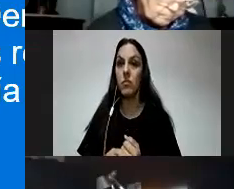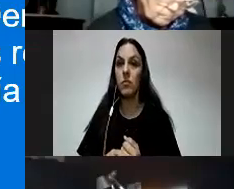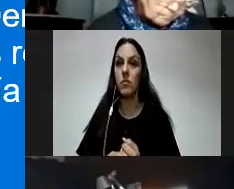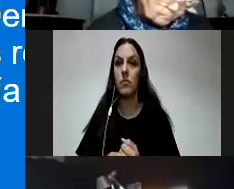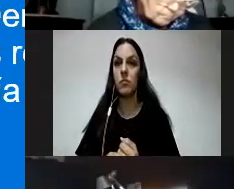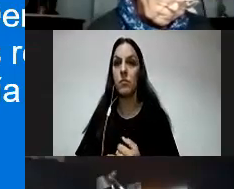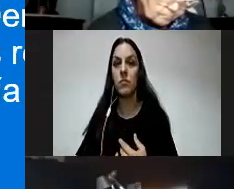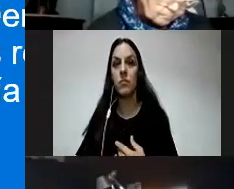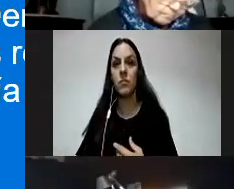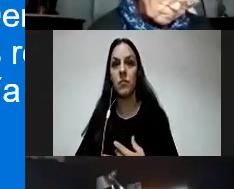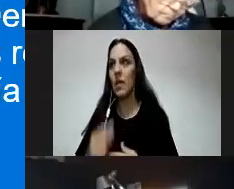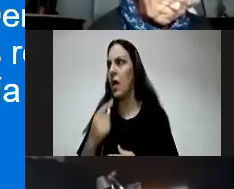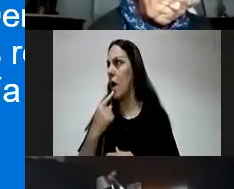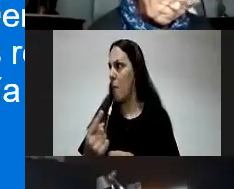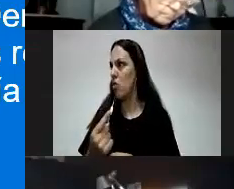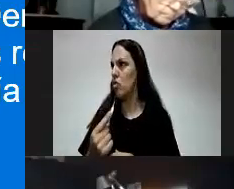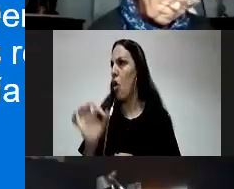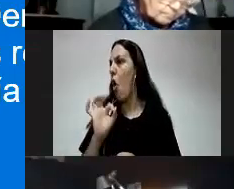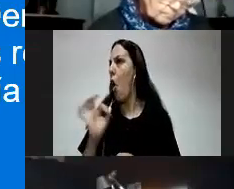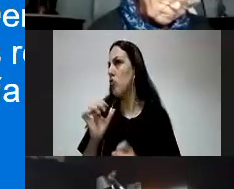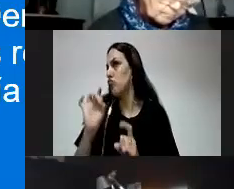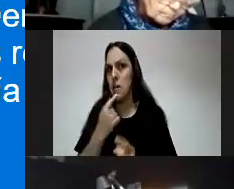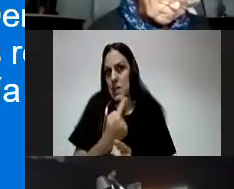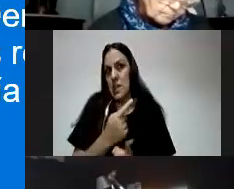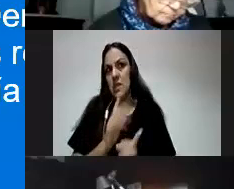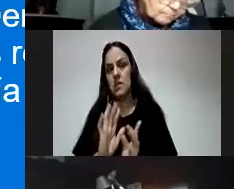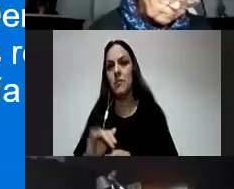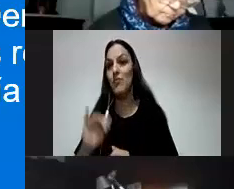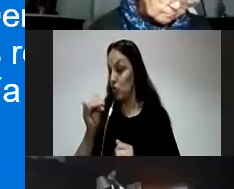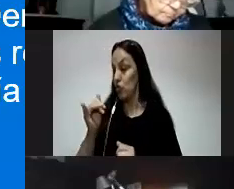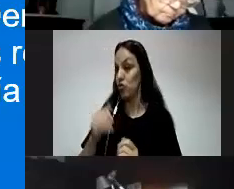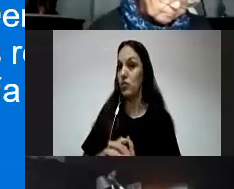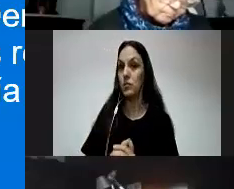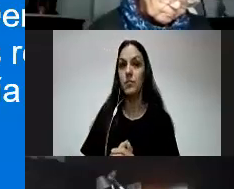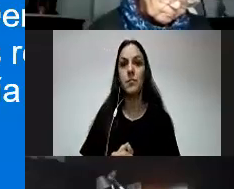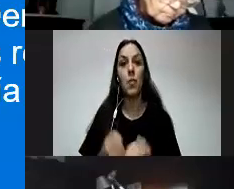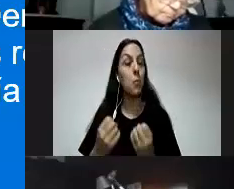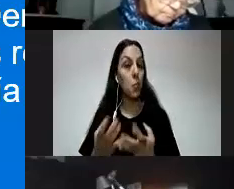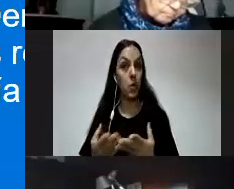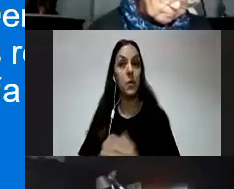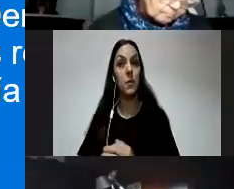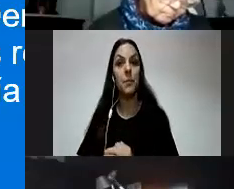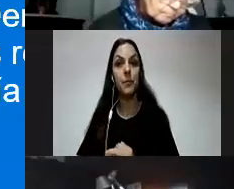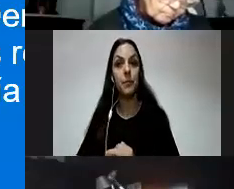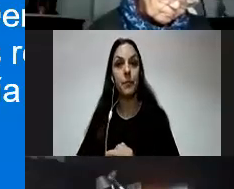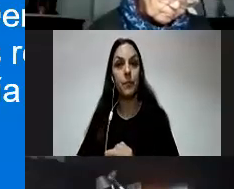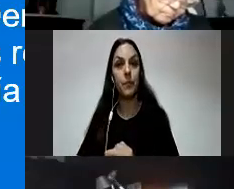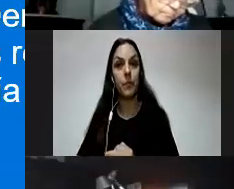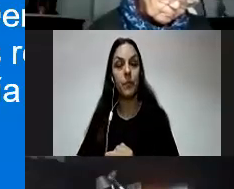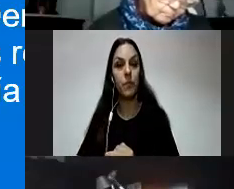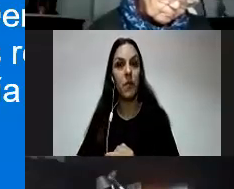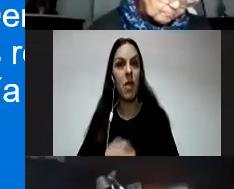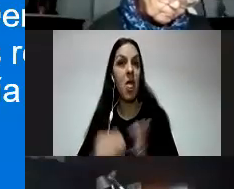¿le respondo o eso? Sí, sí, sí. Sí. Ah, bueno. No, sí, sí, sí, sí. Bueno, el tipo de